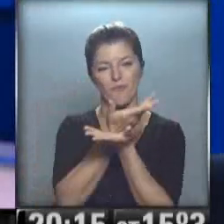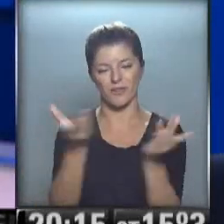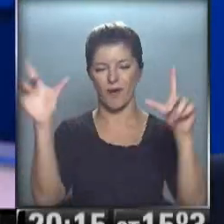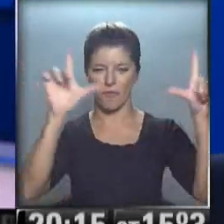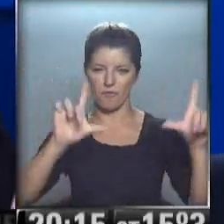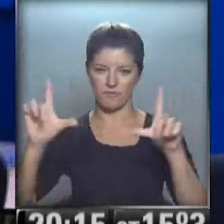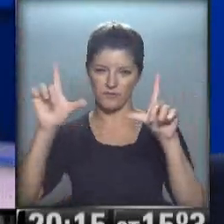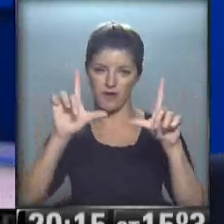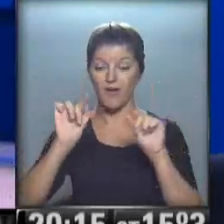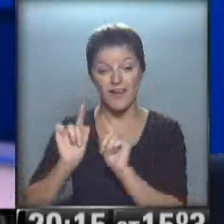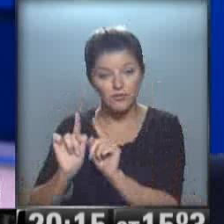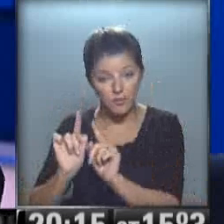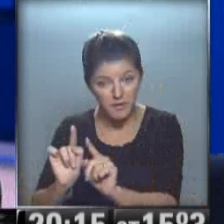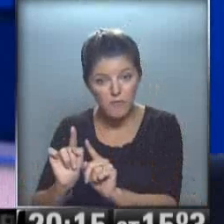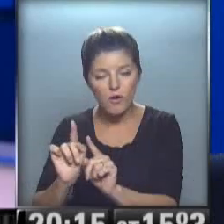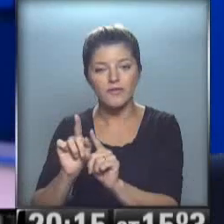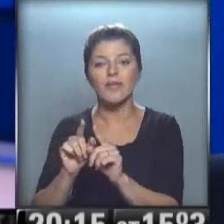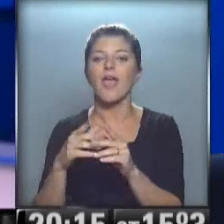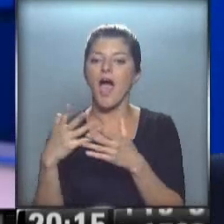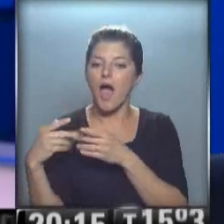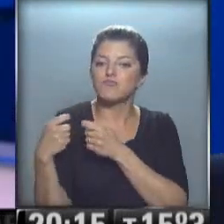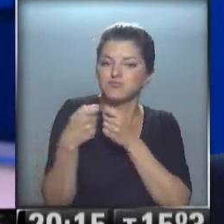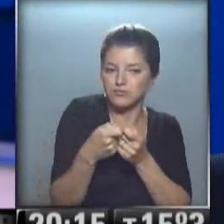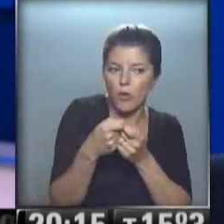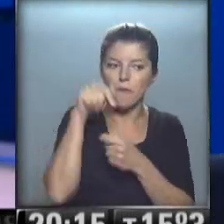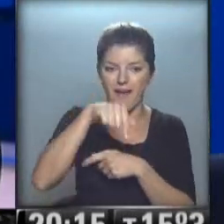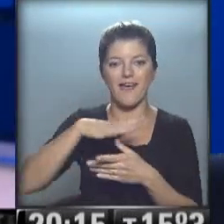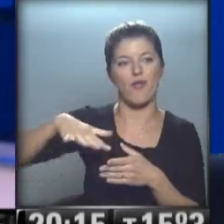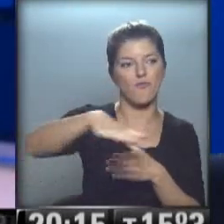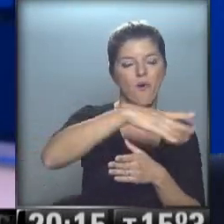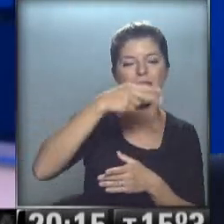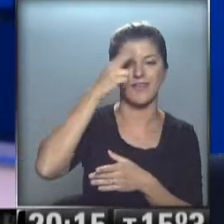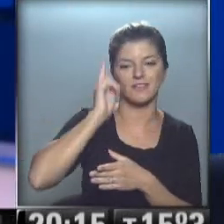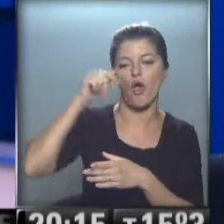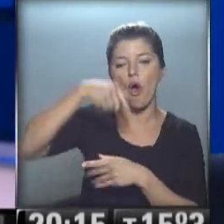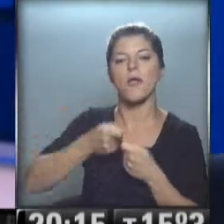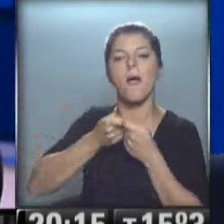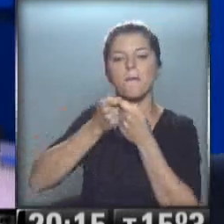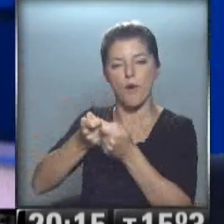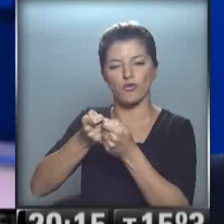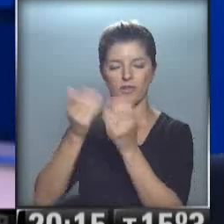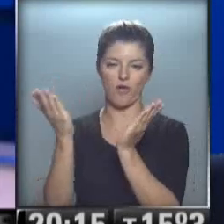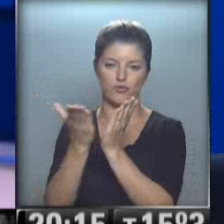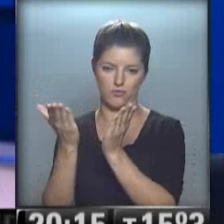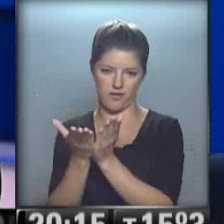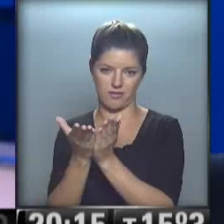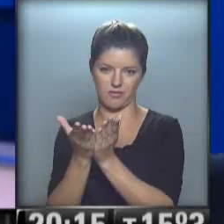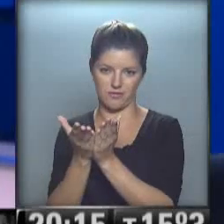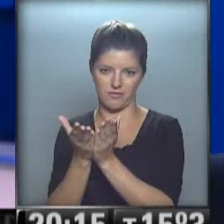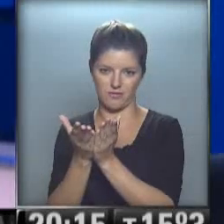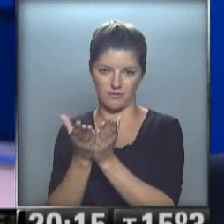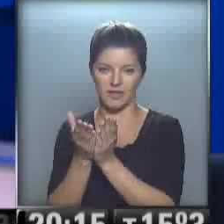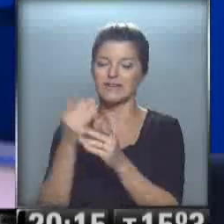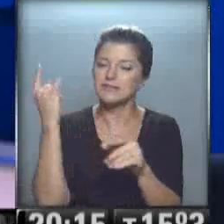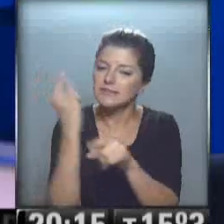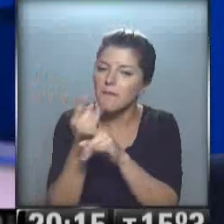fin y al cabo es lo que llevó a que la inmensa mayoría de la población en Chile apoyara a los estudiantes, que resaltaron una y otra vez: